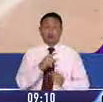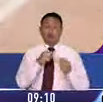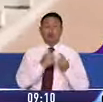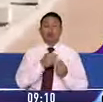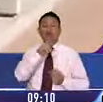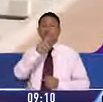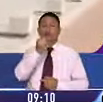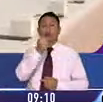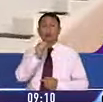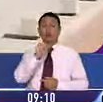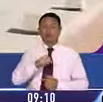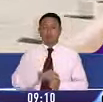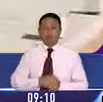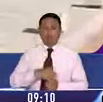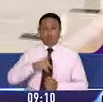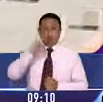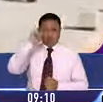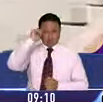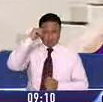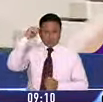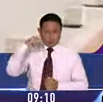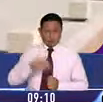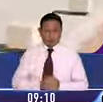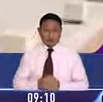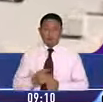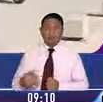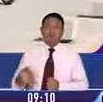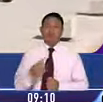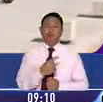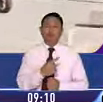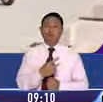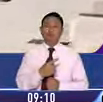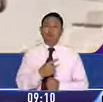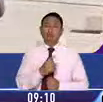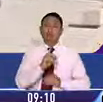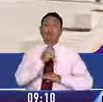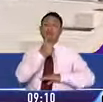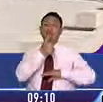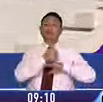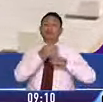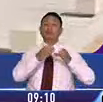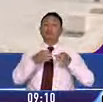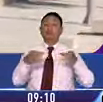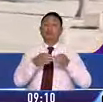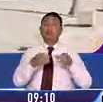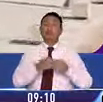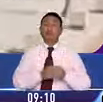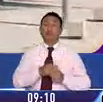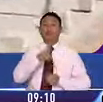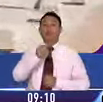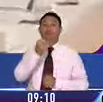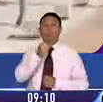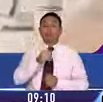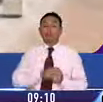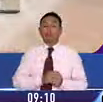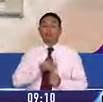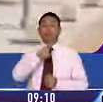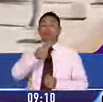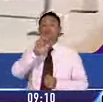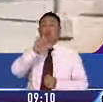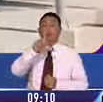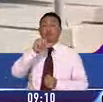bancada de UNES. Recordemos que de la bancada del correísmo, el día de ayer Viviana Veloz fue una de